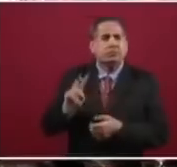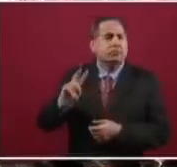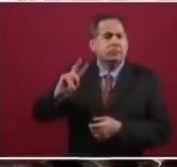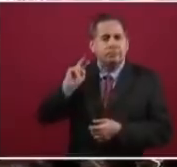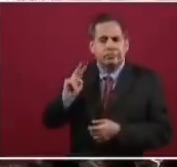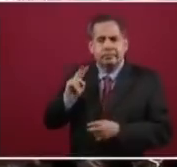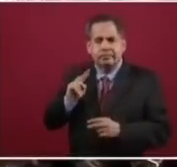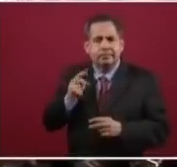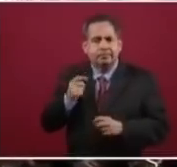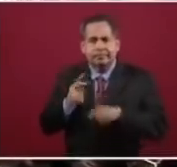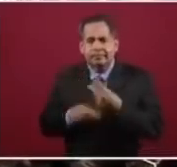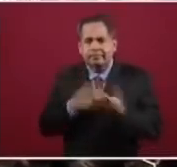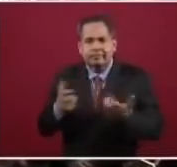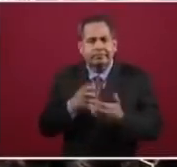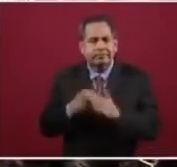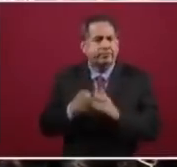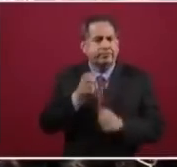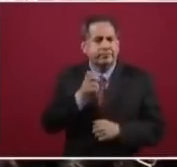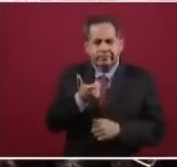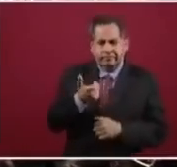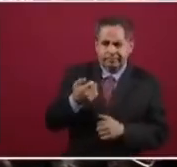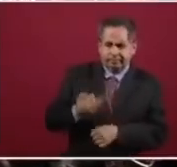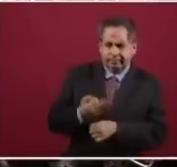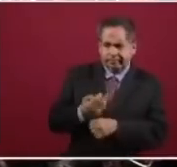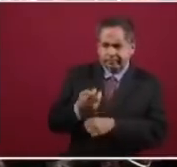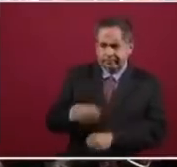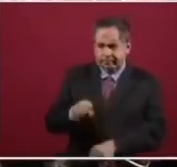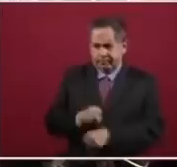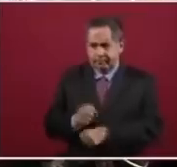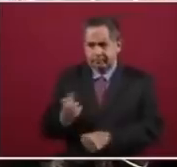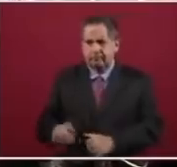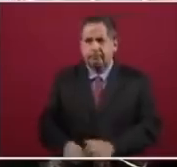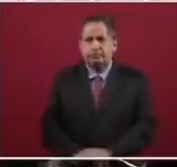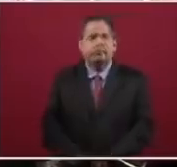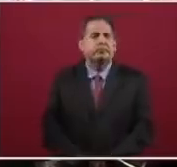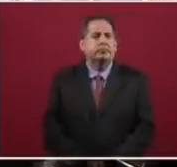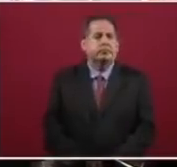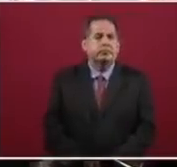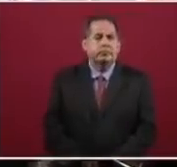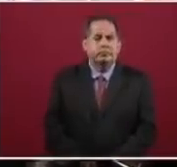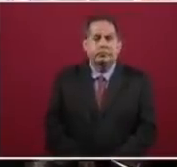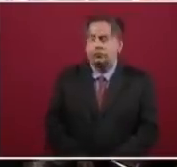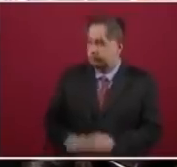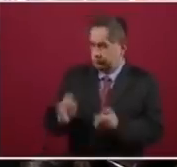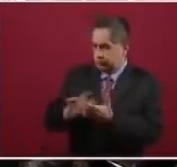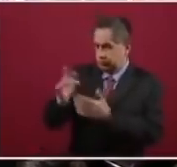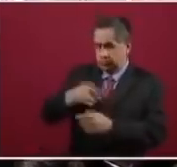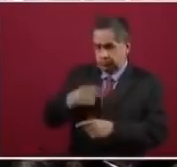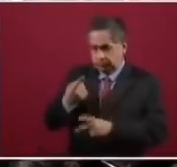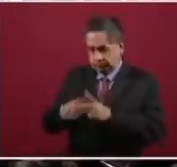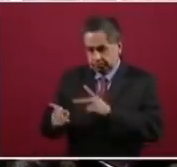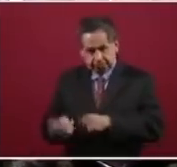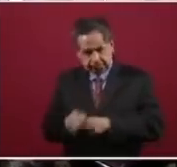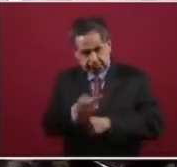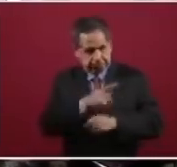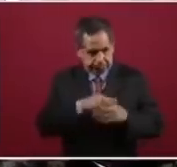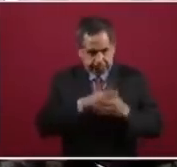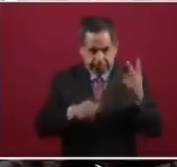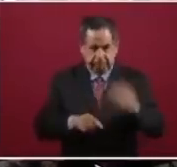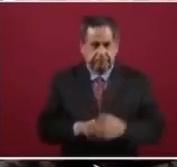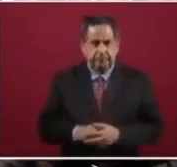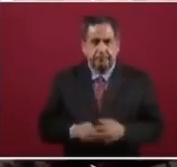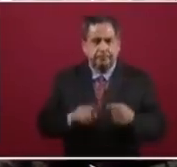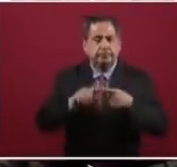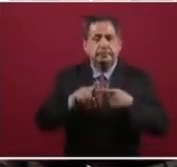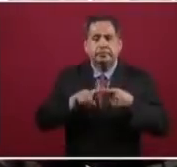que lo que está sucediendo con los precios en esta semana gracias muchas gracias empiezo respondiendo esas la